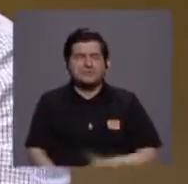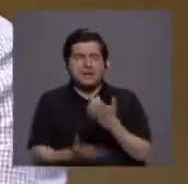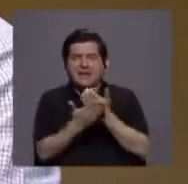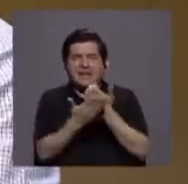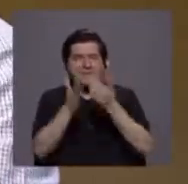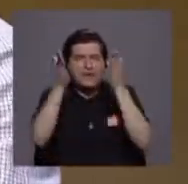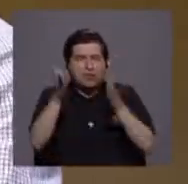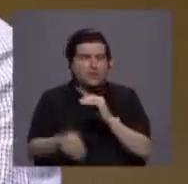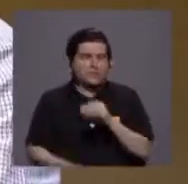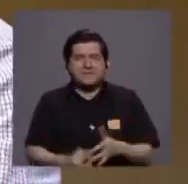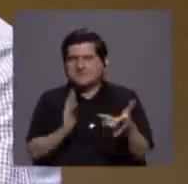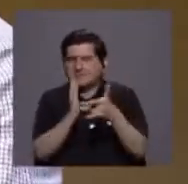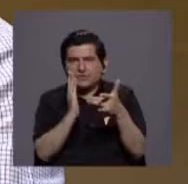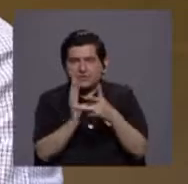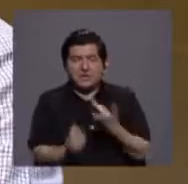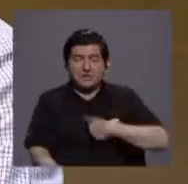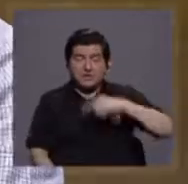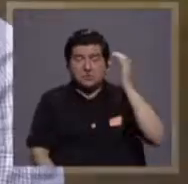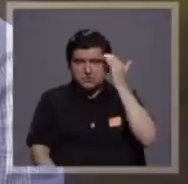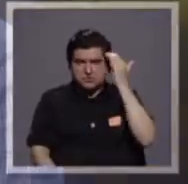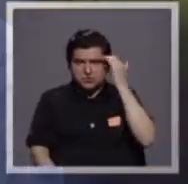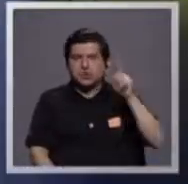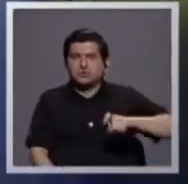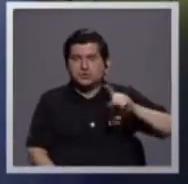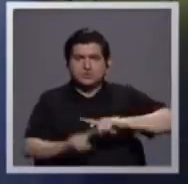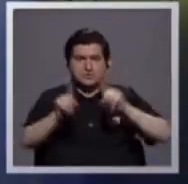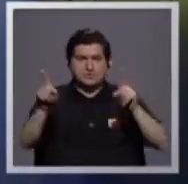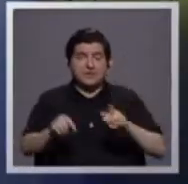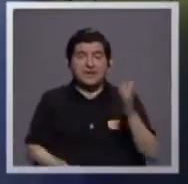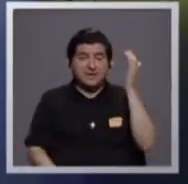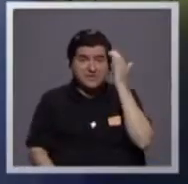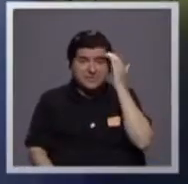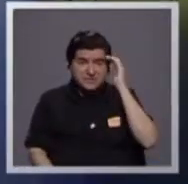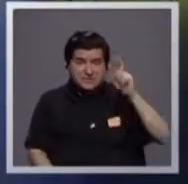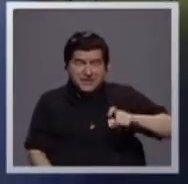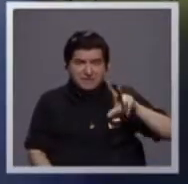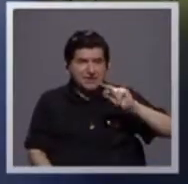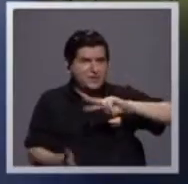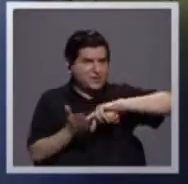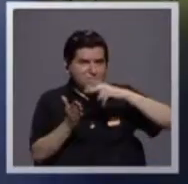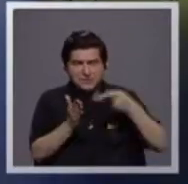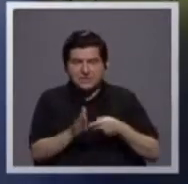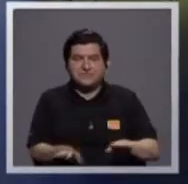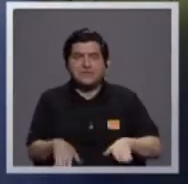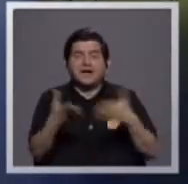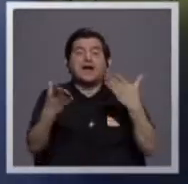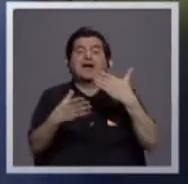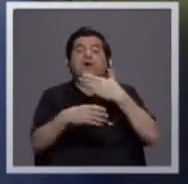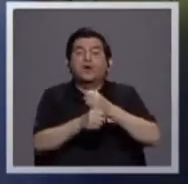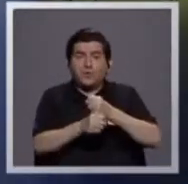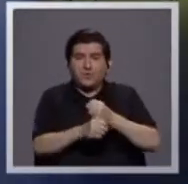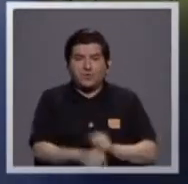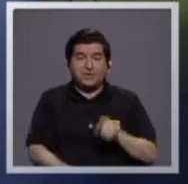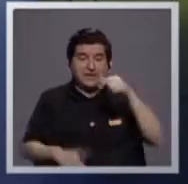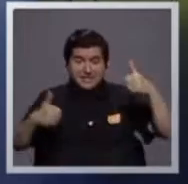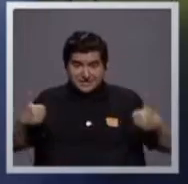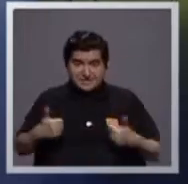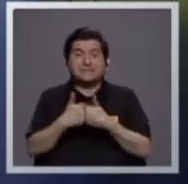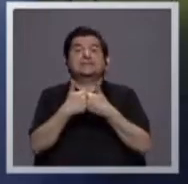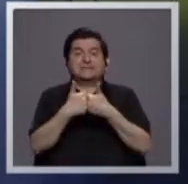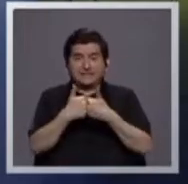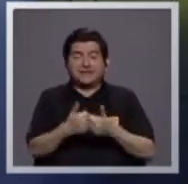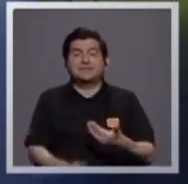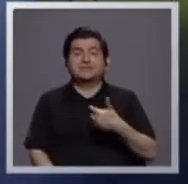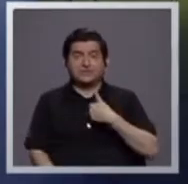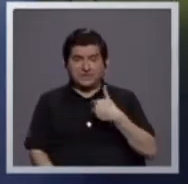sí, usted y yo sabemos qué es lo que se ocupa, pero saber lo que se ocupa no es saber cómo lograrlo. Y ese es el reto, y ese es un reto que